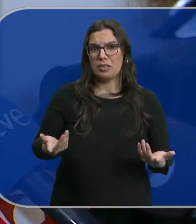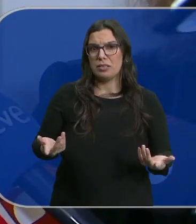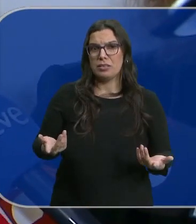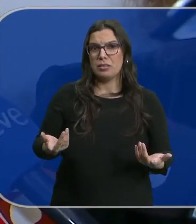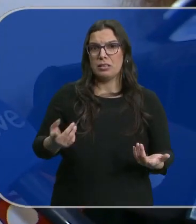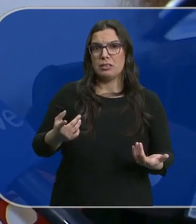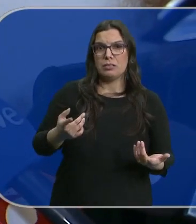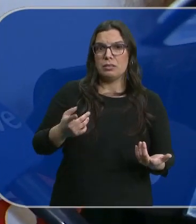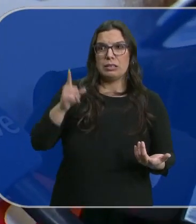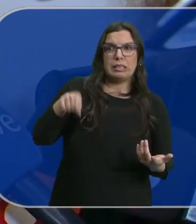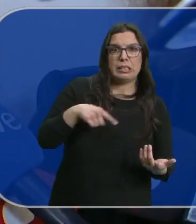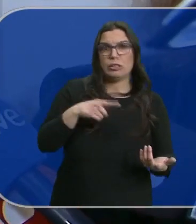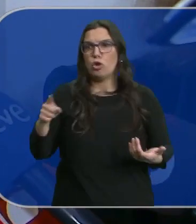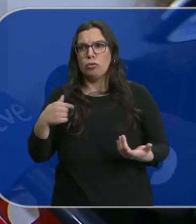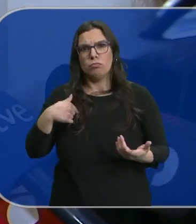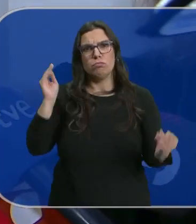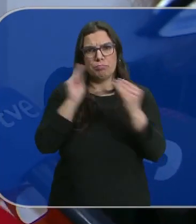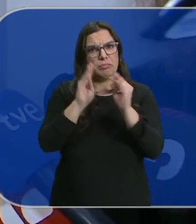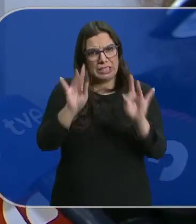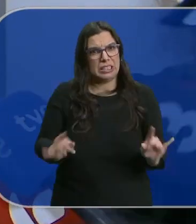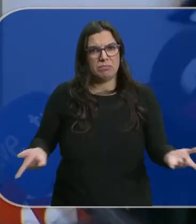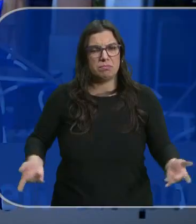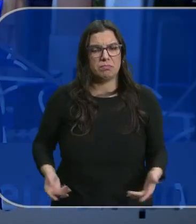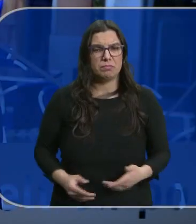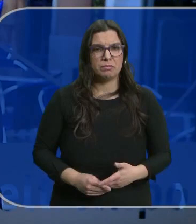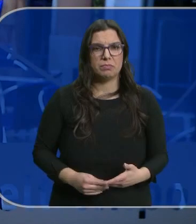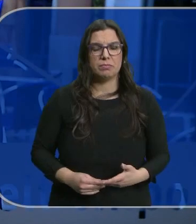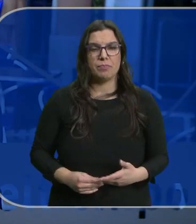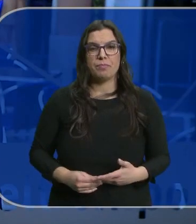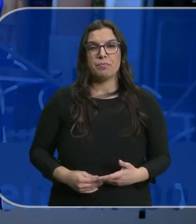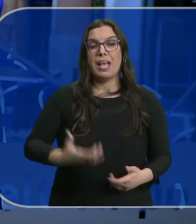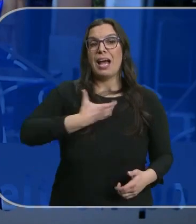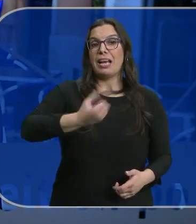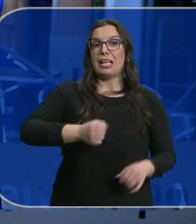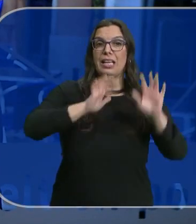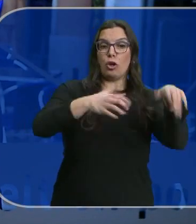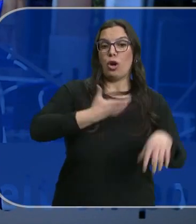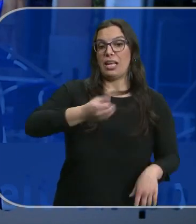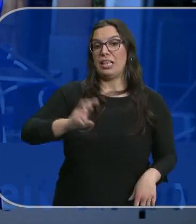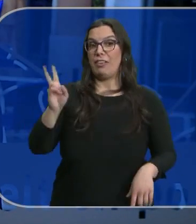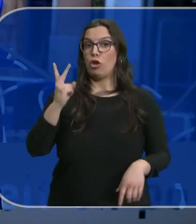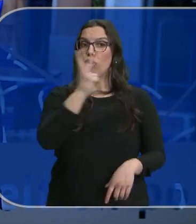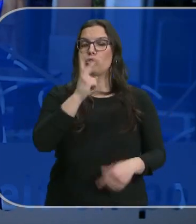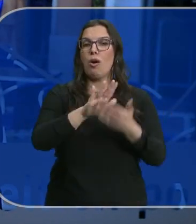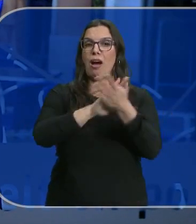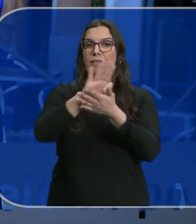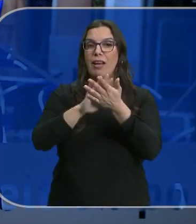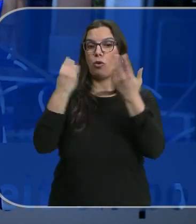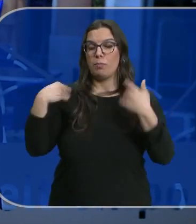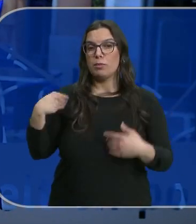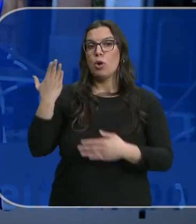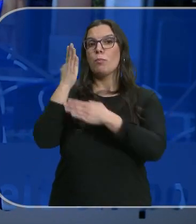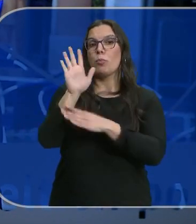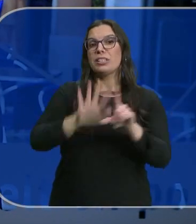medias. Sí, lo comparto plenamente. Los alcaldes de León y Valladolid se han pronunciado hoy respecto a la propuesta del